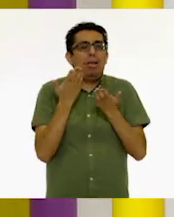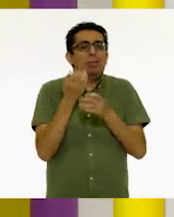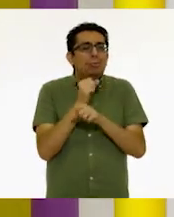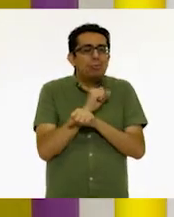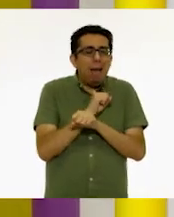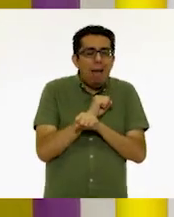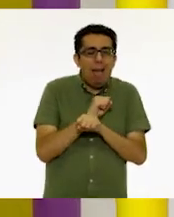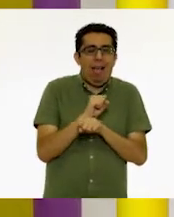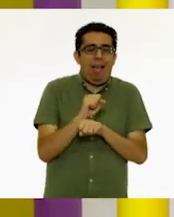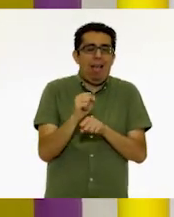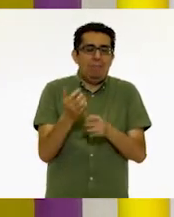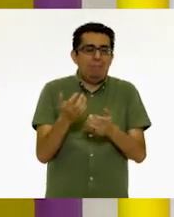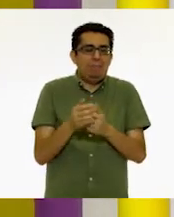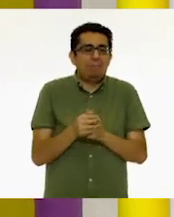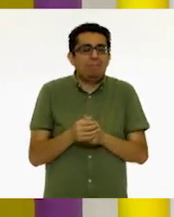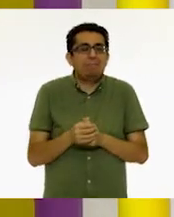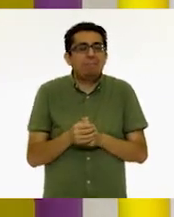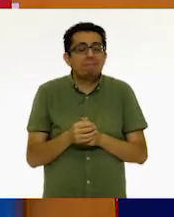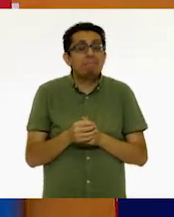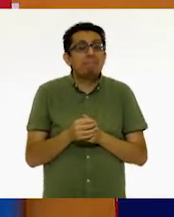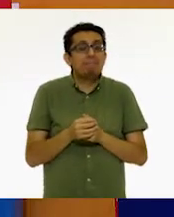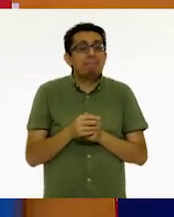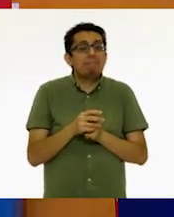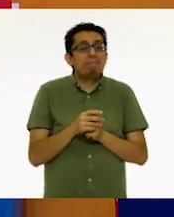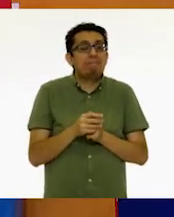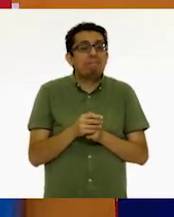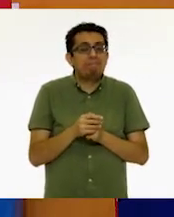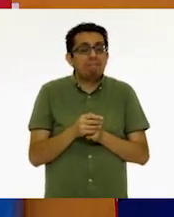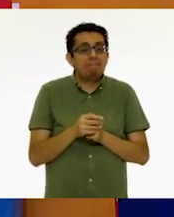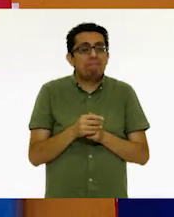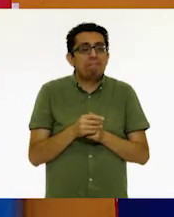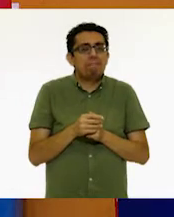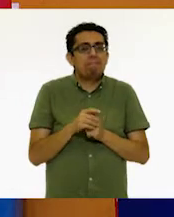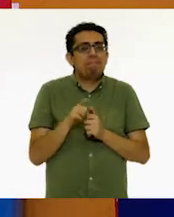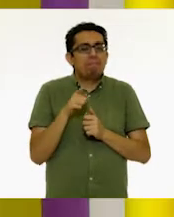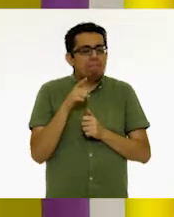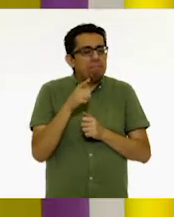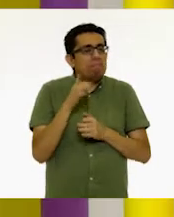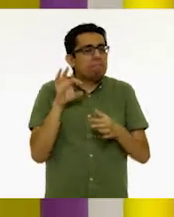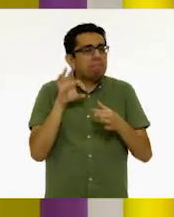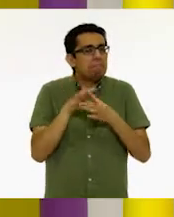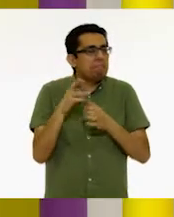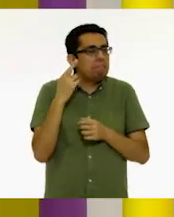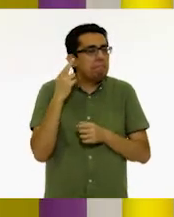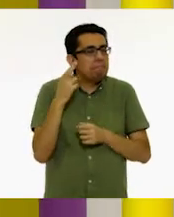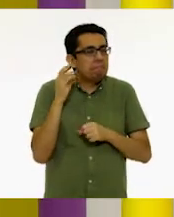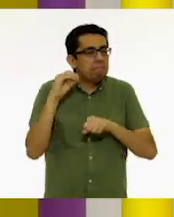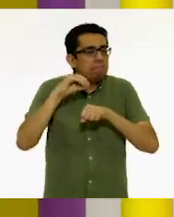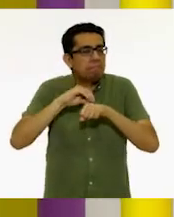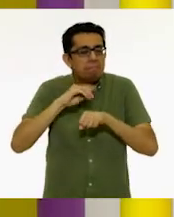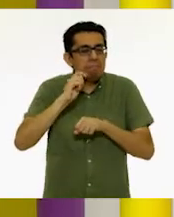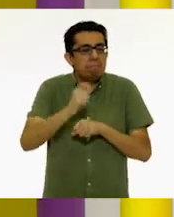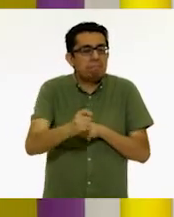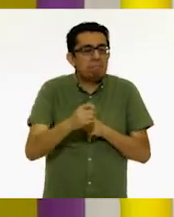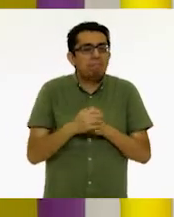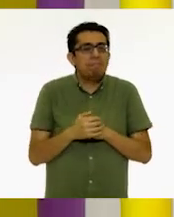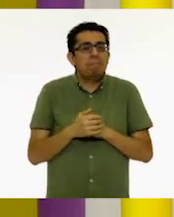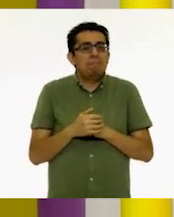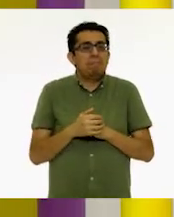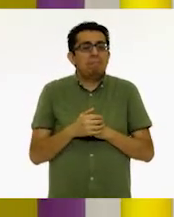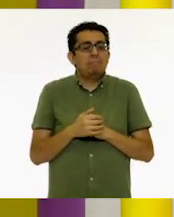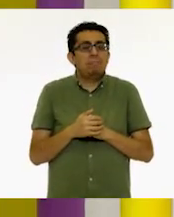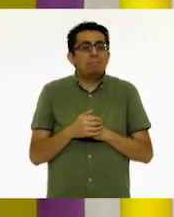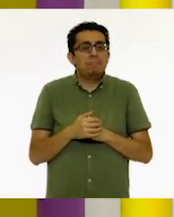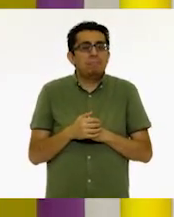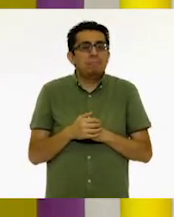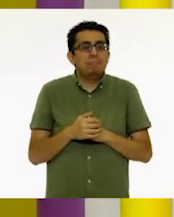ligero. Bueno, muy entonces bien. El es muy fácil, tú puedes hacerlo, ¿qué sonido le vas a poner? Es muy fácil, tú puedes hacerlo. ¿Qué